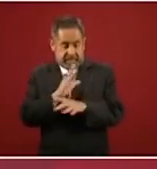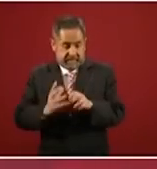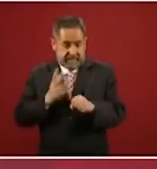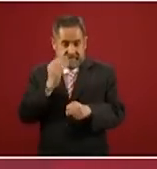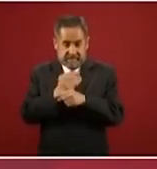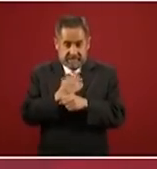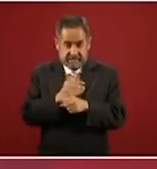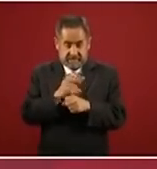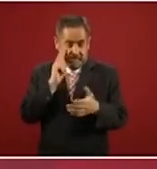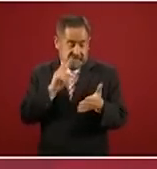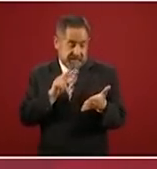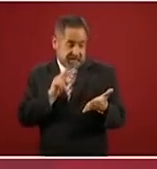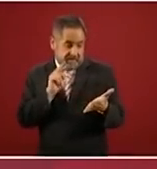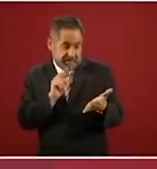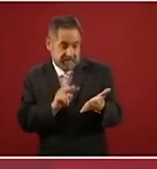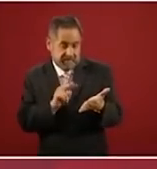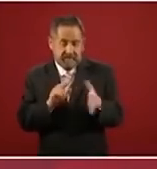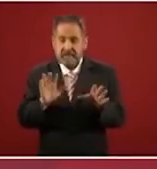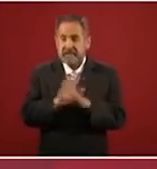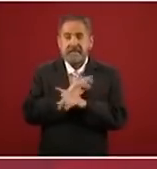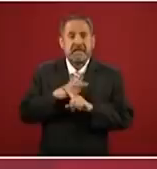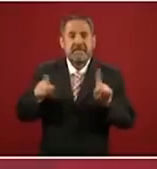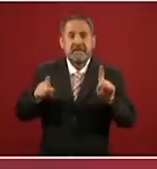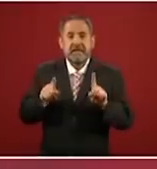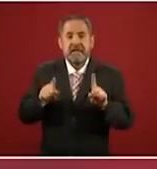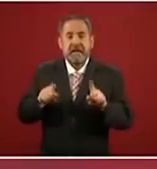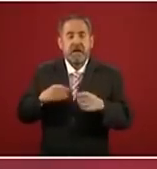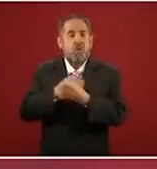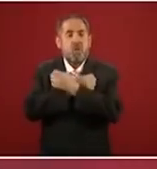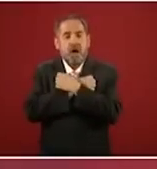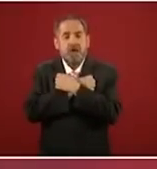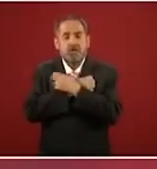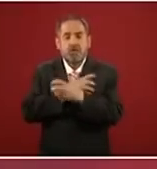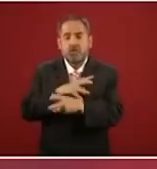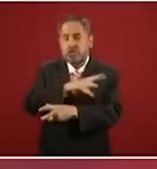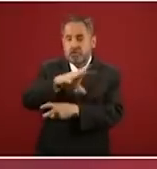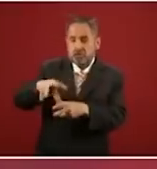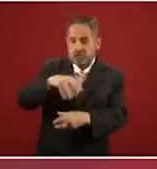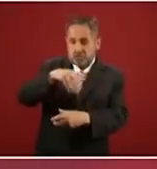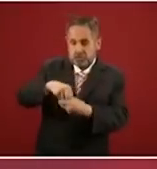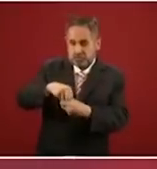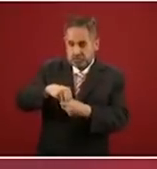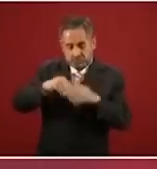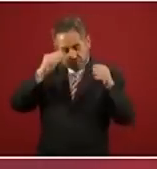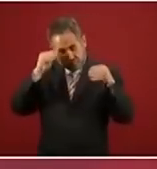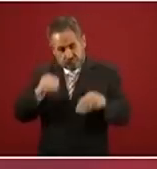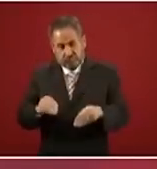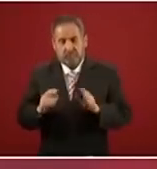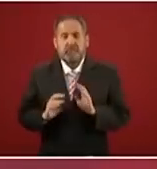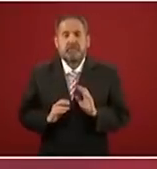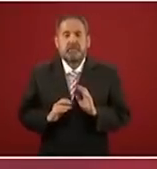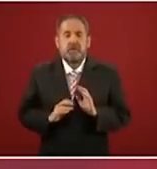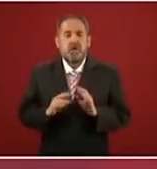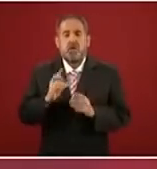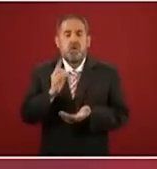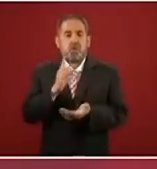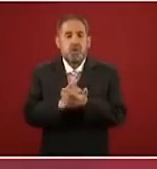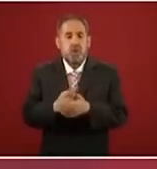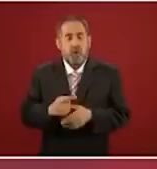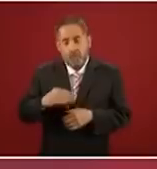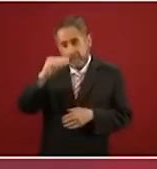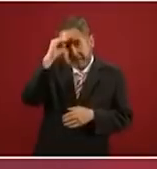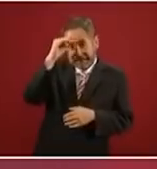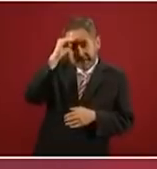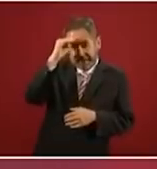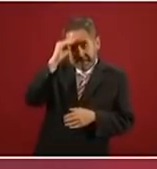ustedes ven hay un enfoque de educación integral no nos interesa educar solamente la mente de los niños también su